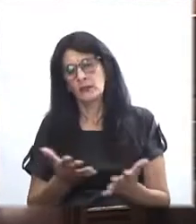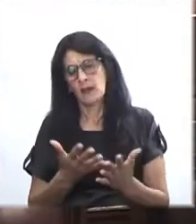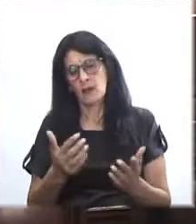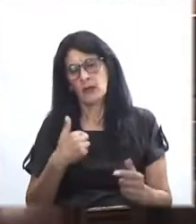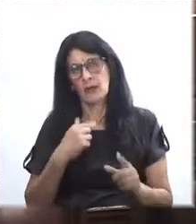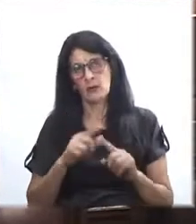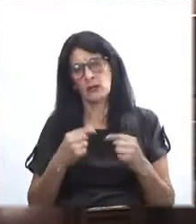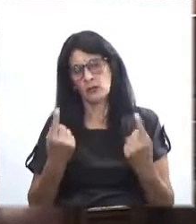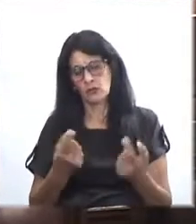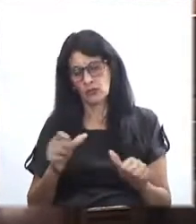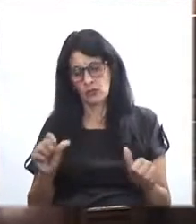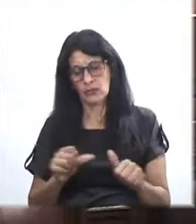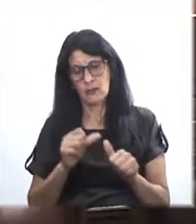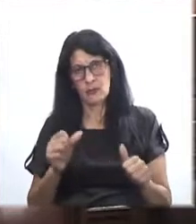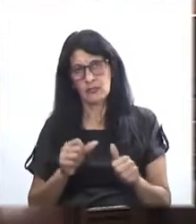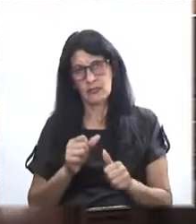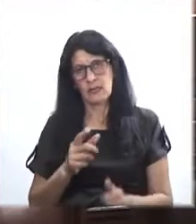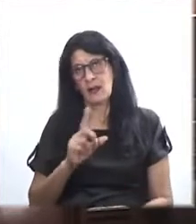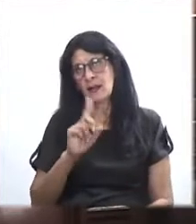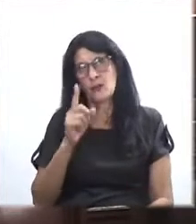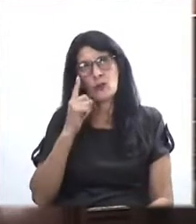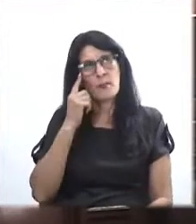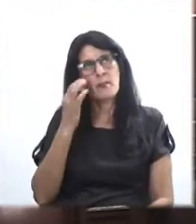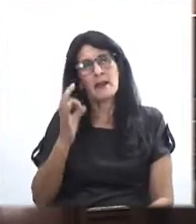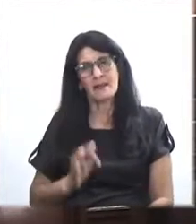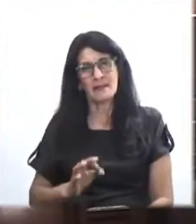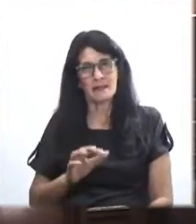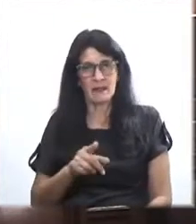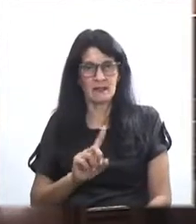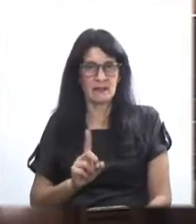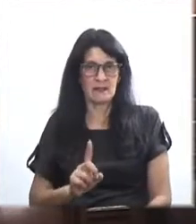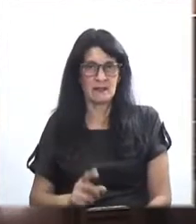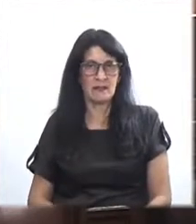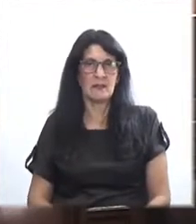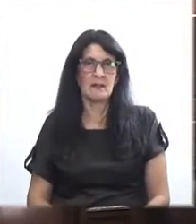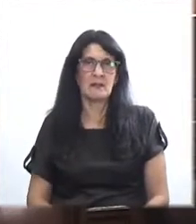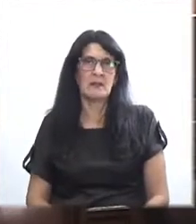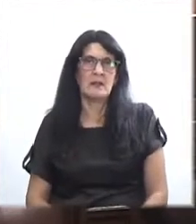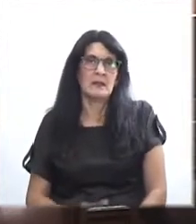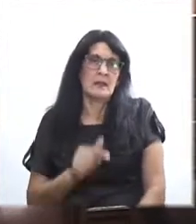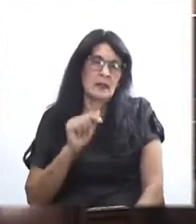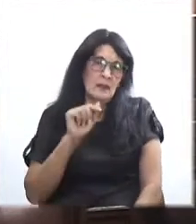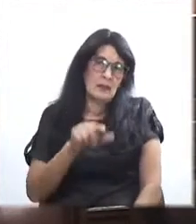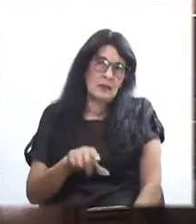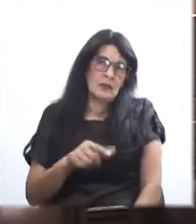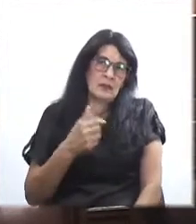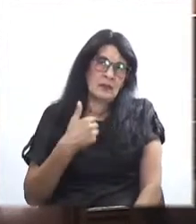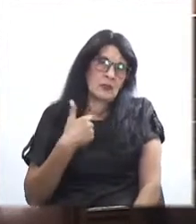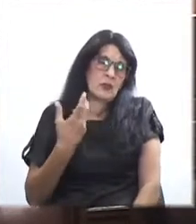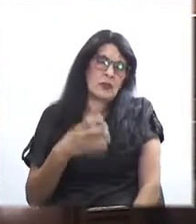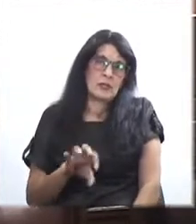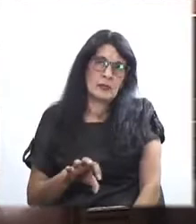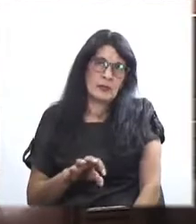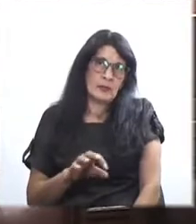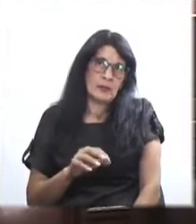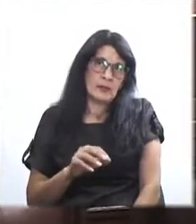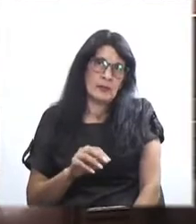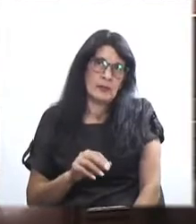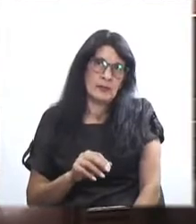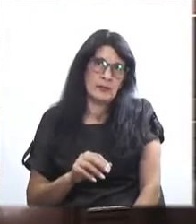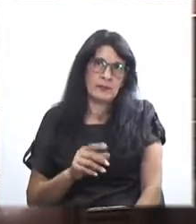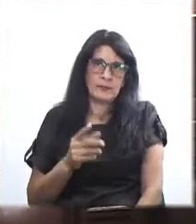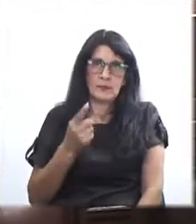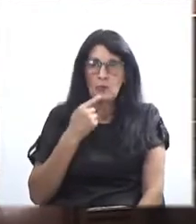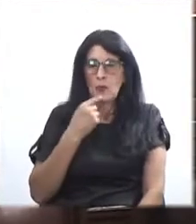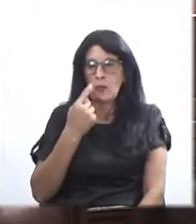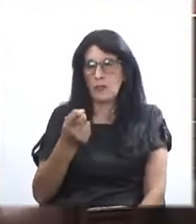haciendo, aunque no parezca así, y esto no quiero causar, como dicen